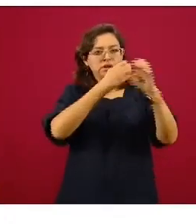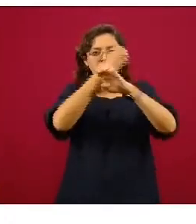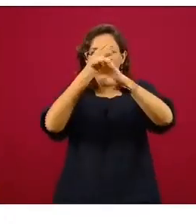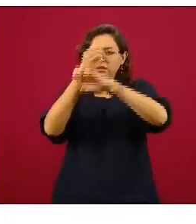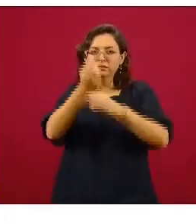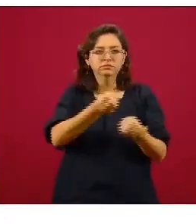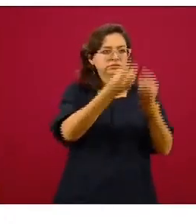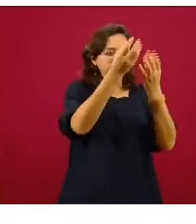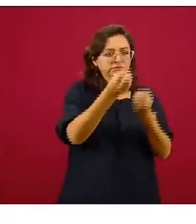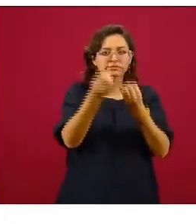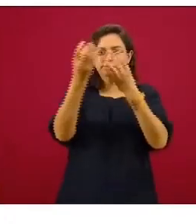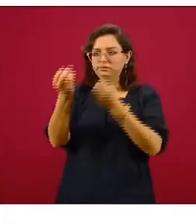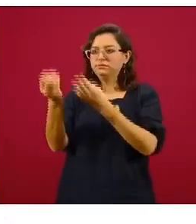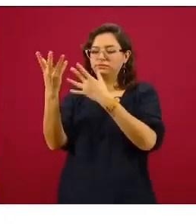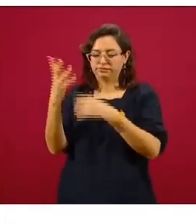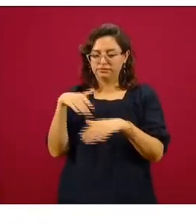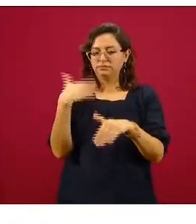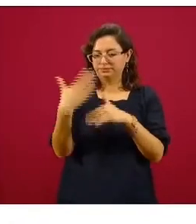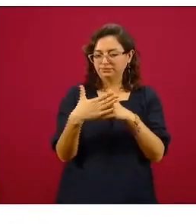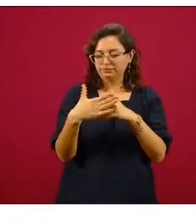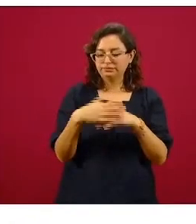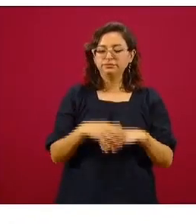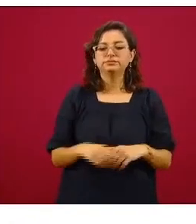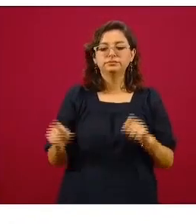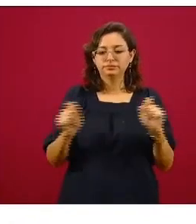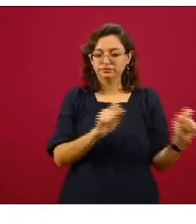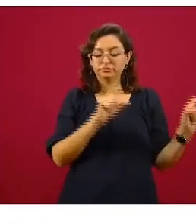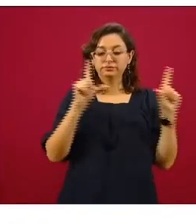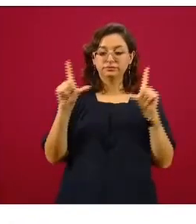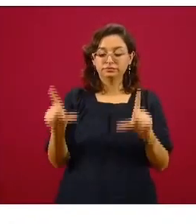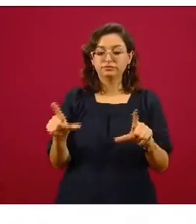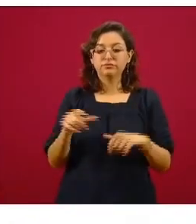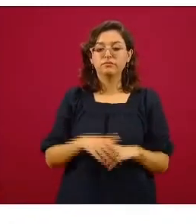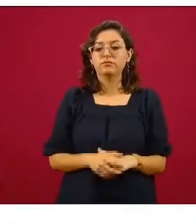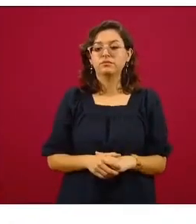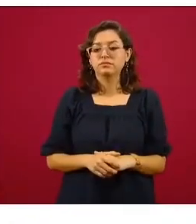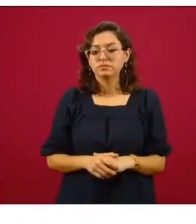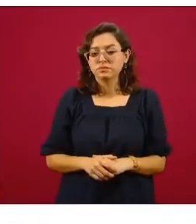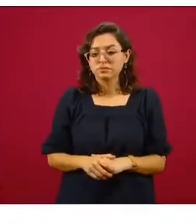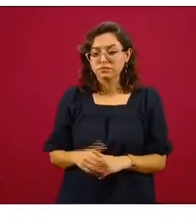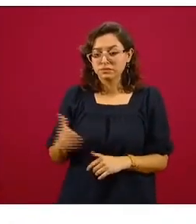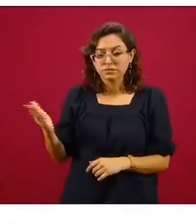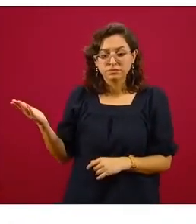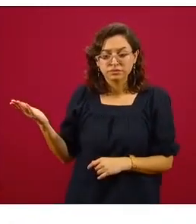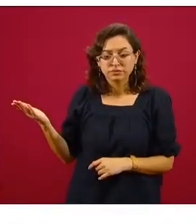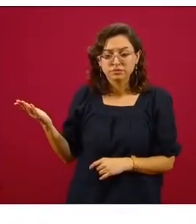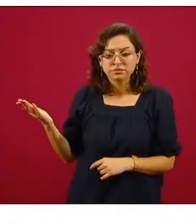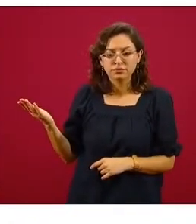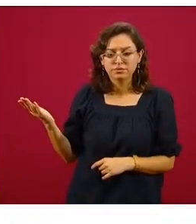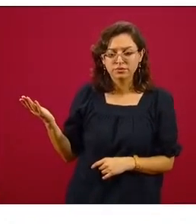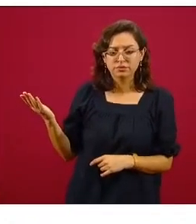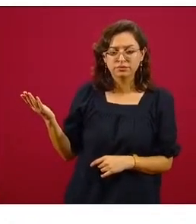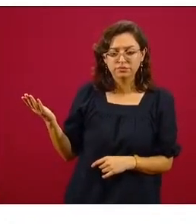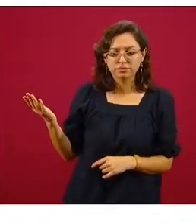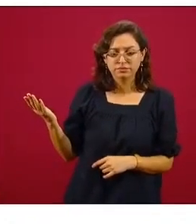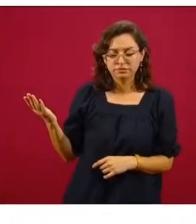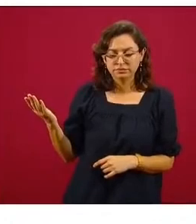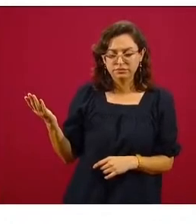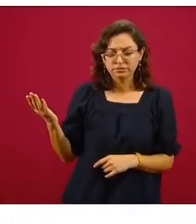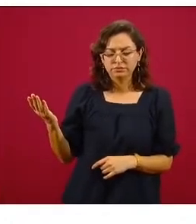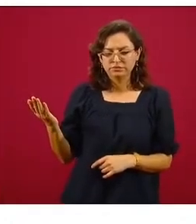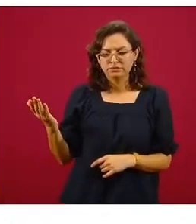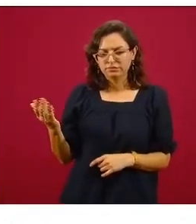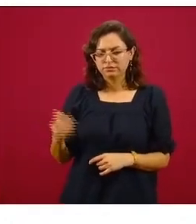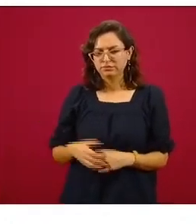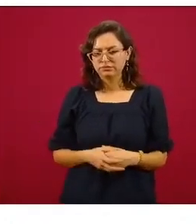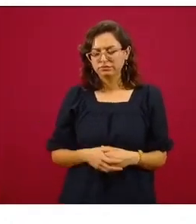Si vemos la siguiente diapositiva, vamos a ver los porcentajes precisamente de positividad que hasta el momento hemos obtenido.